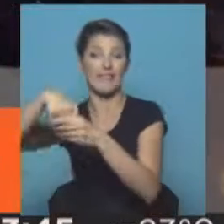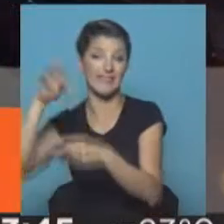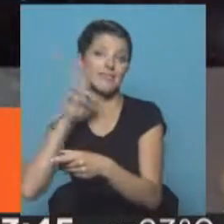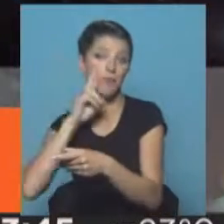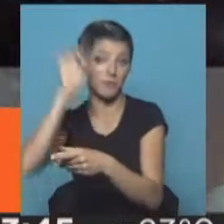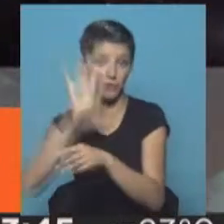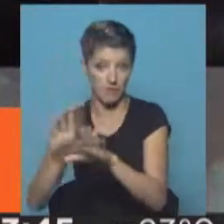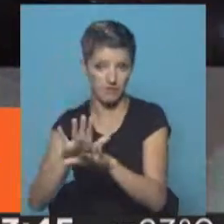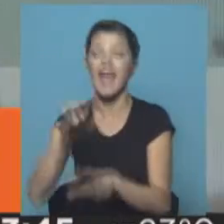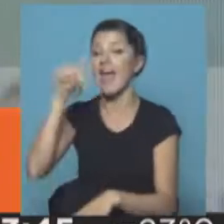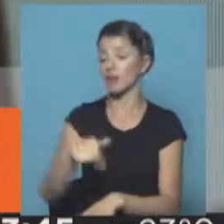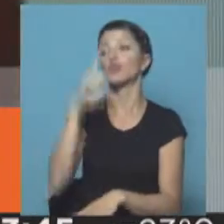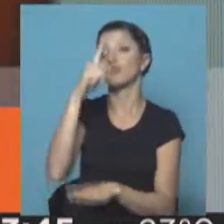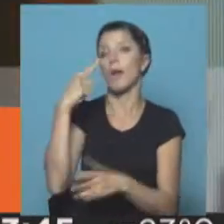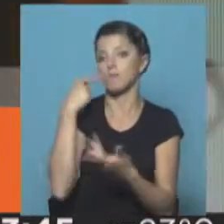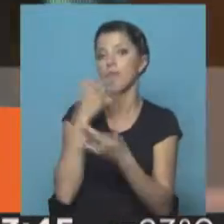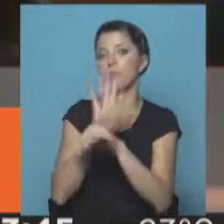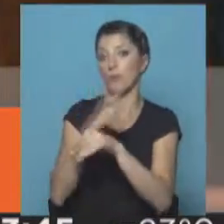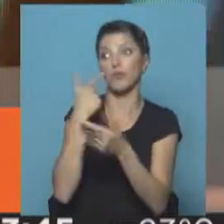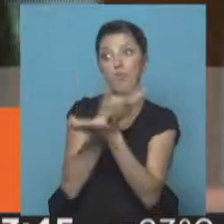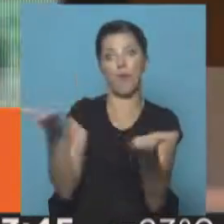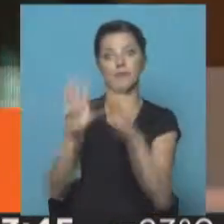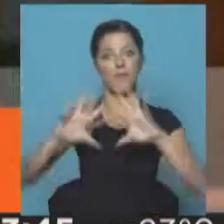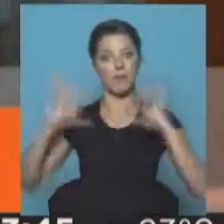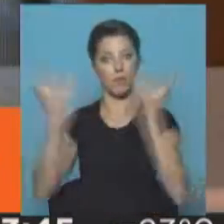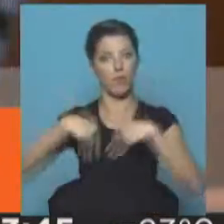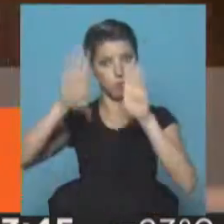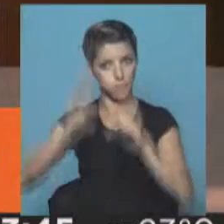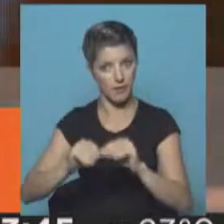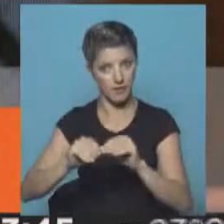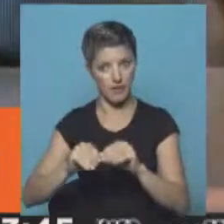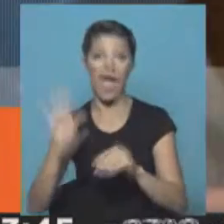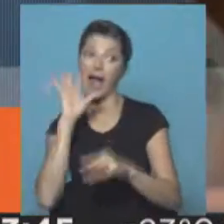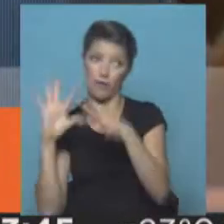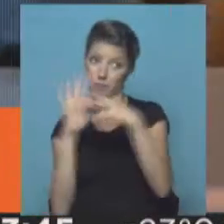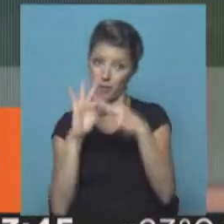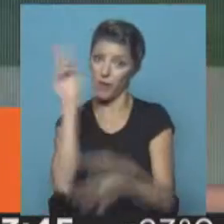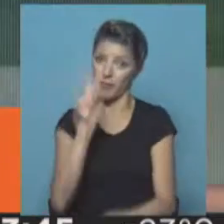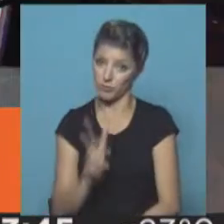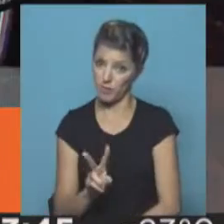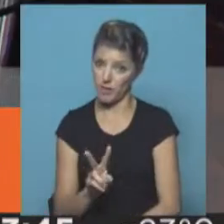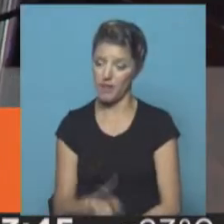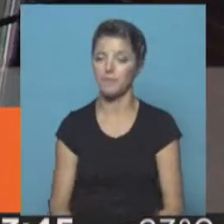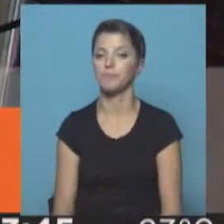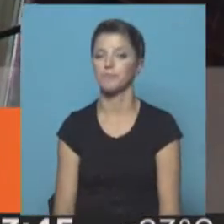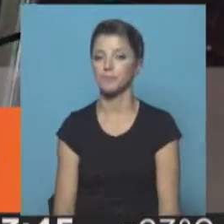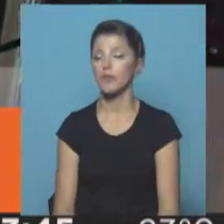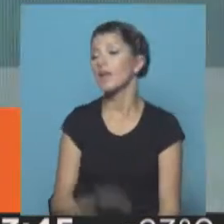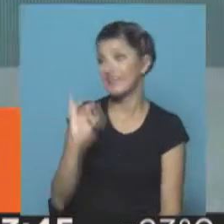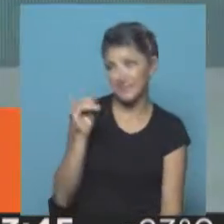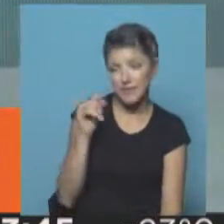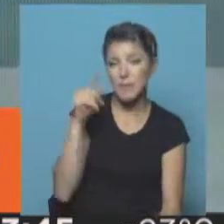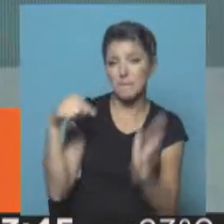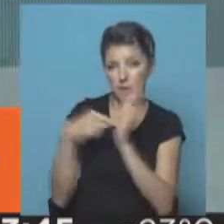mensaje fuerte del mundo, o sea, hay algo que tiene que ver con Venezuela, no solo con el mundo. No, indudablemente. De todas formas, lo de China es